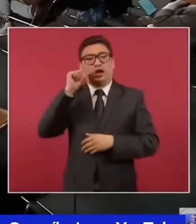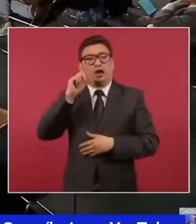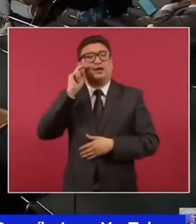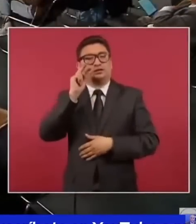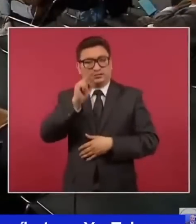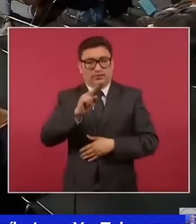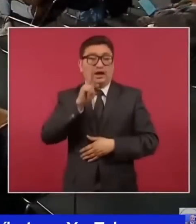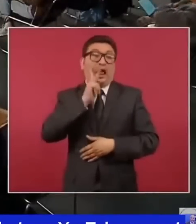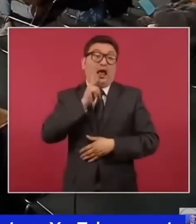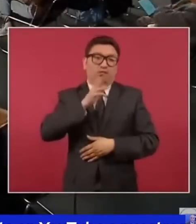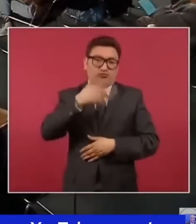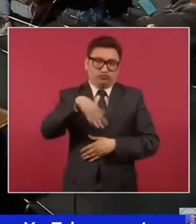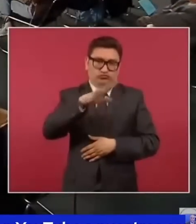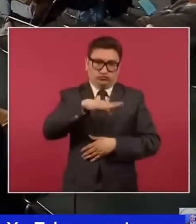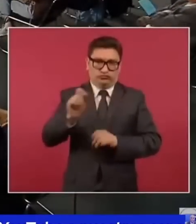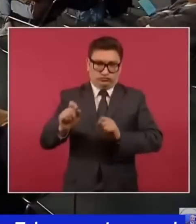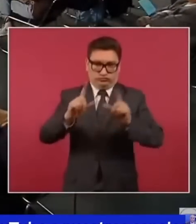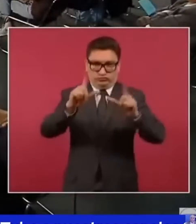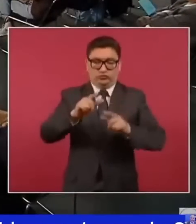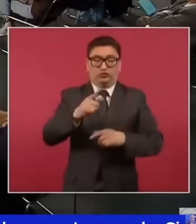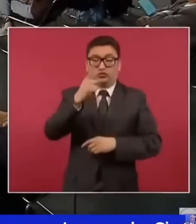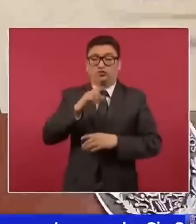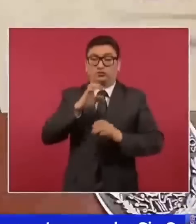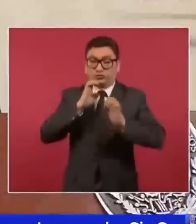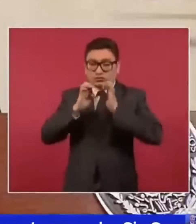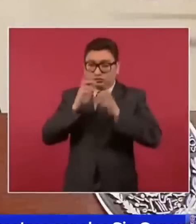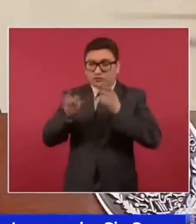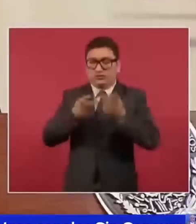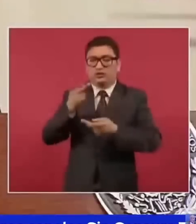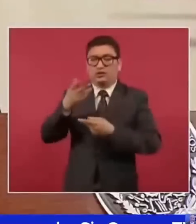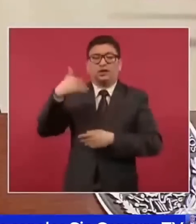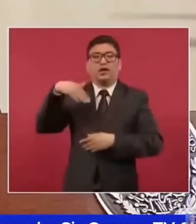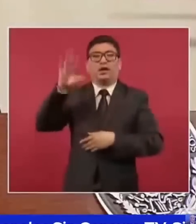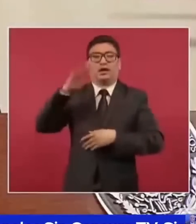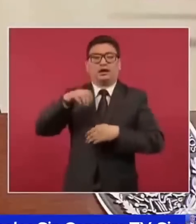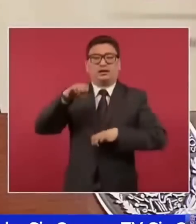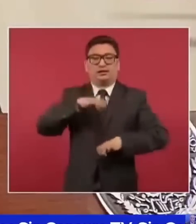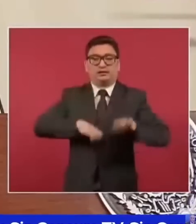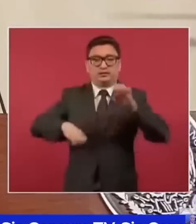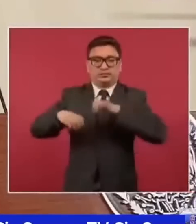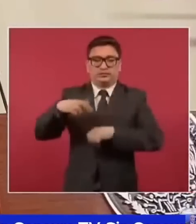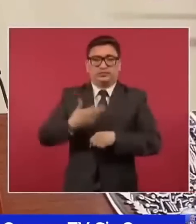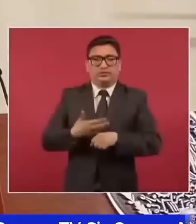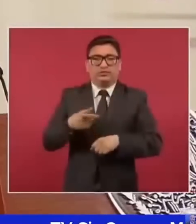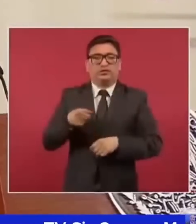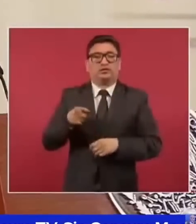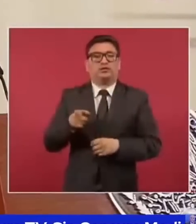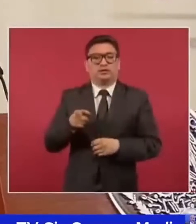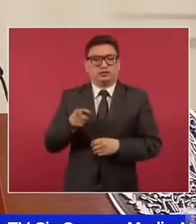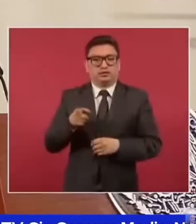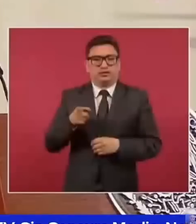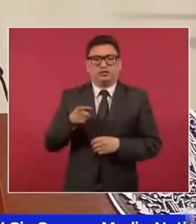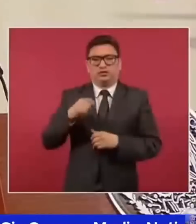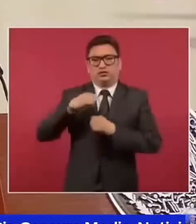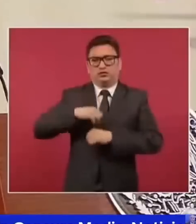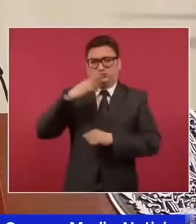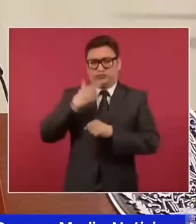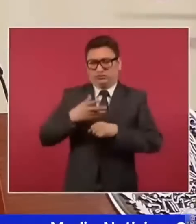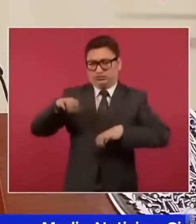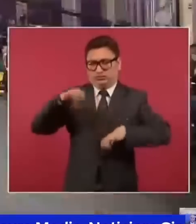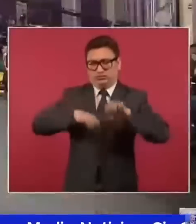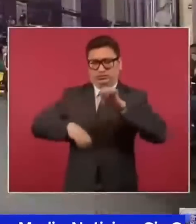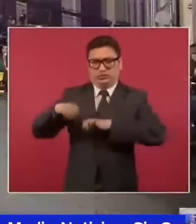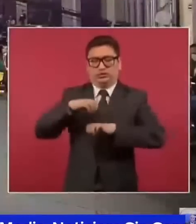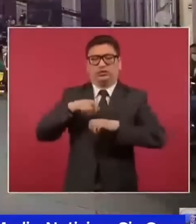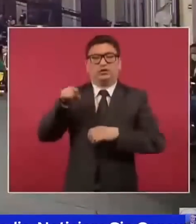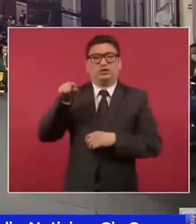lo ponemos, una entrevista de quien fue embajador o encargado de la embajada, porque era